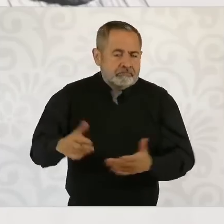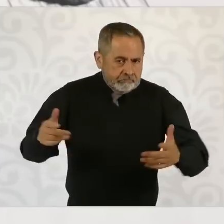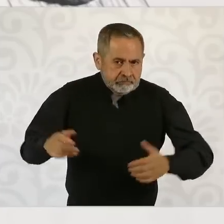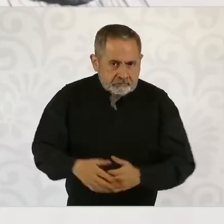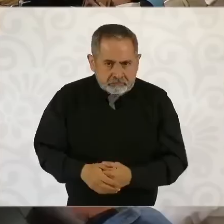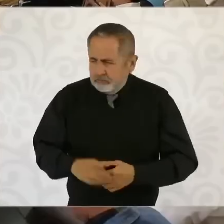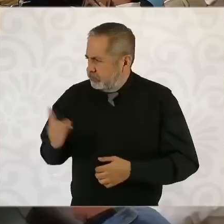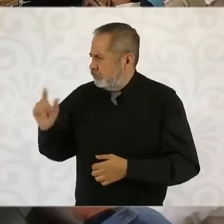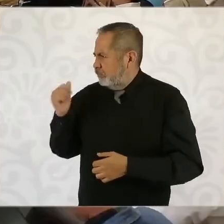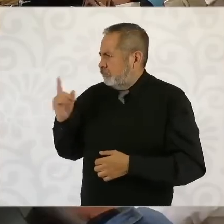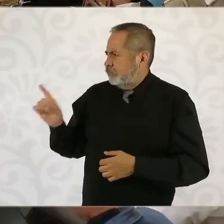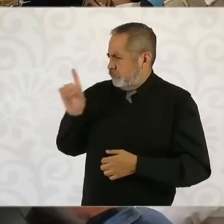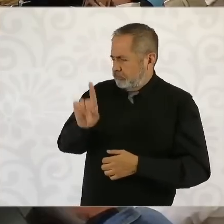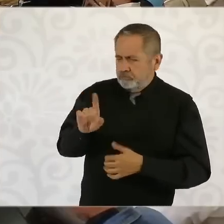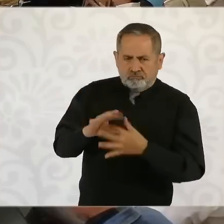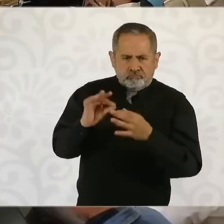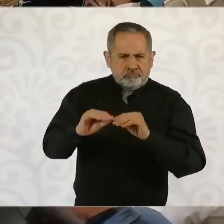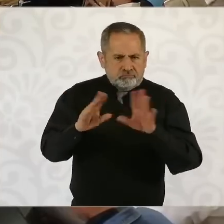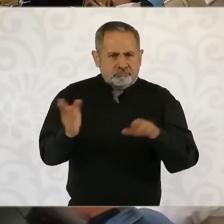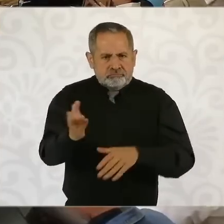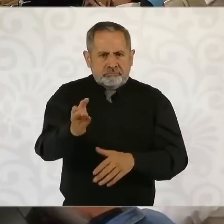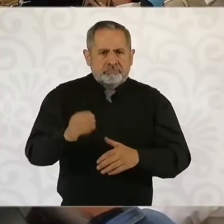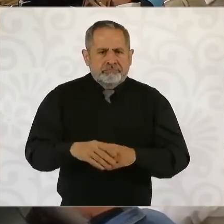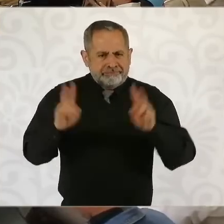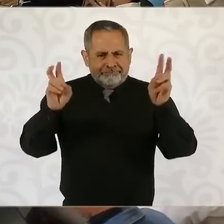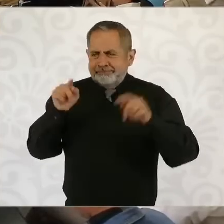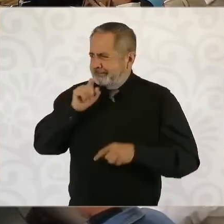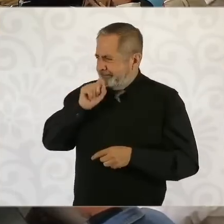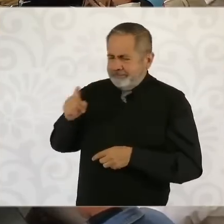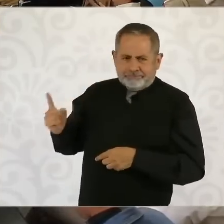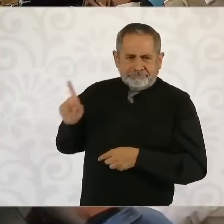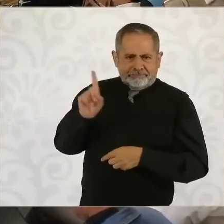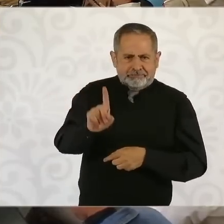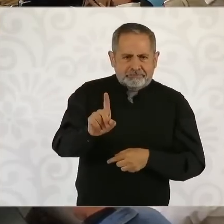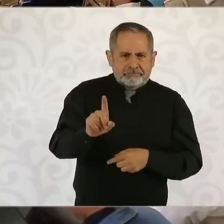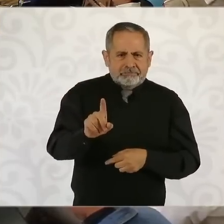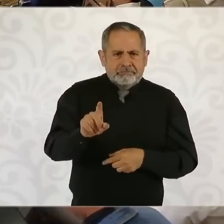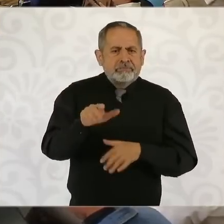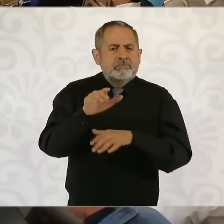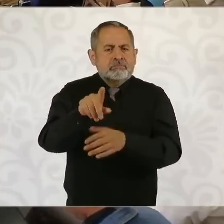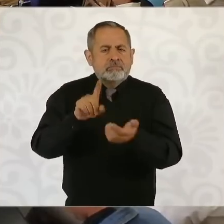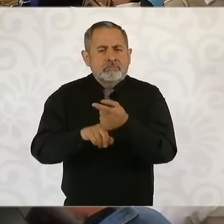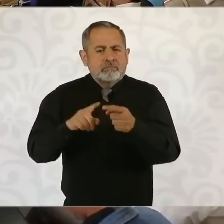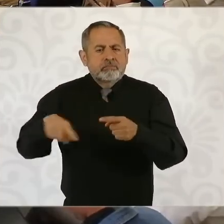si quieras comentar algo más, Omar, sobre el tema de los